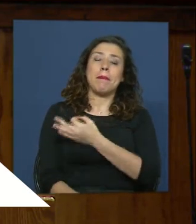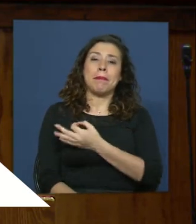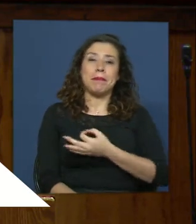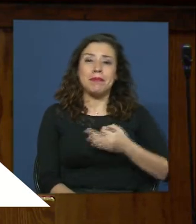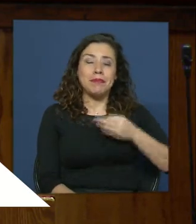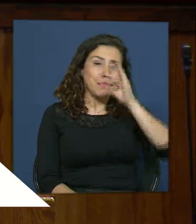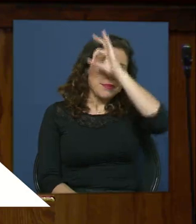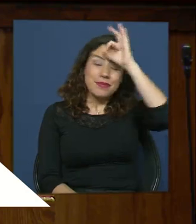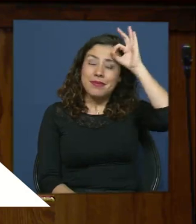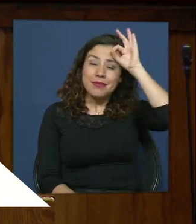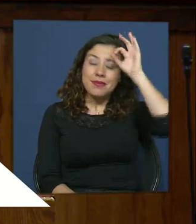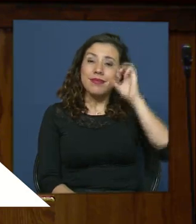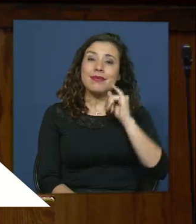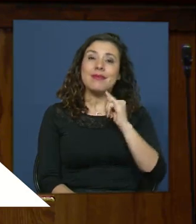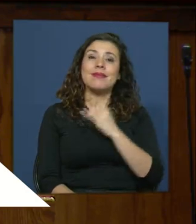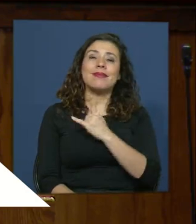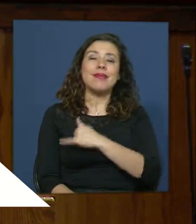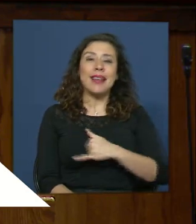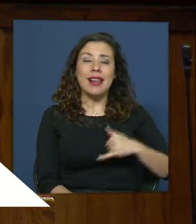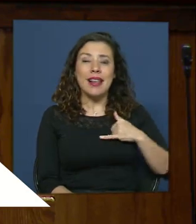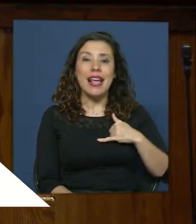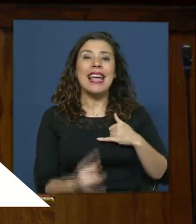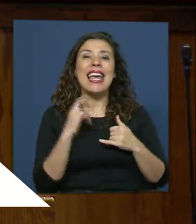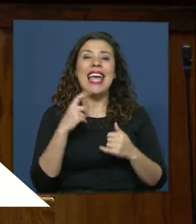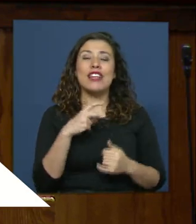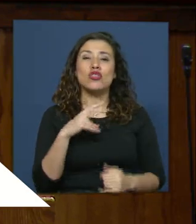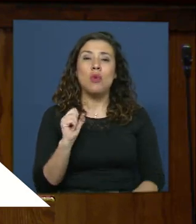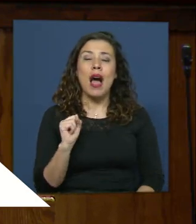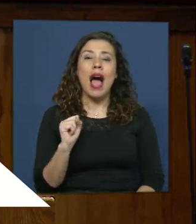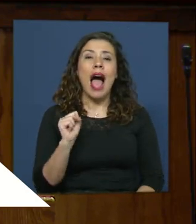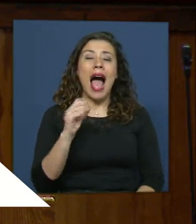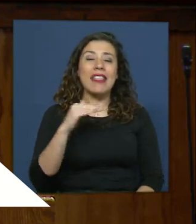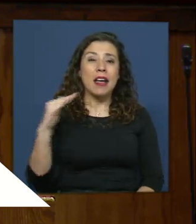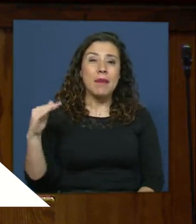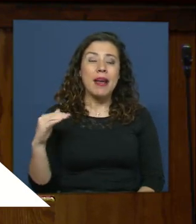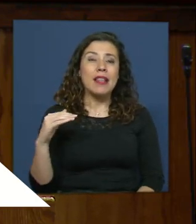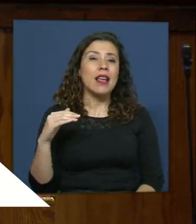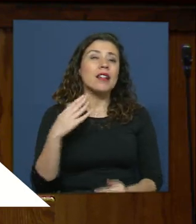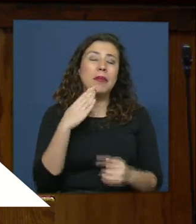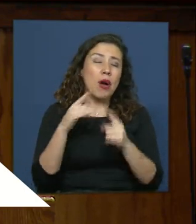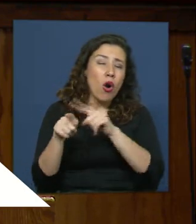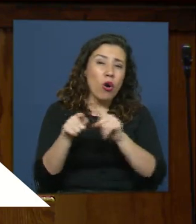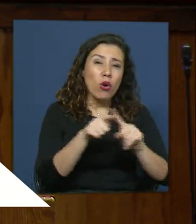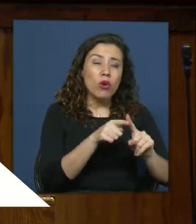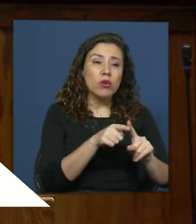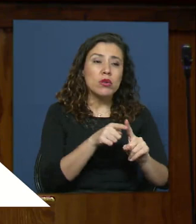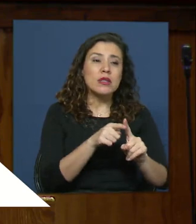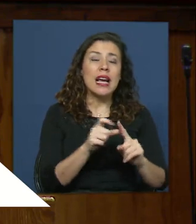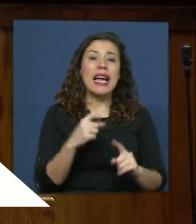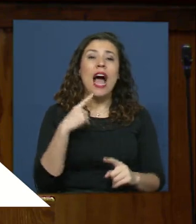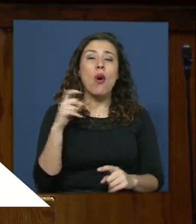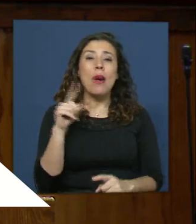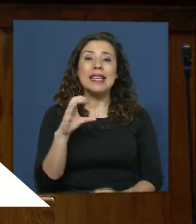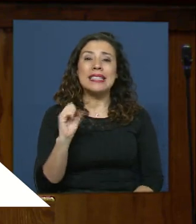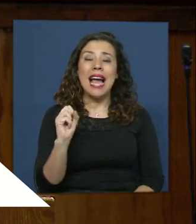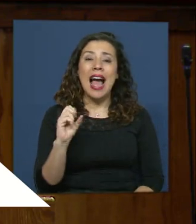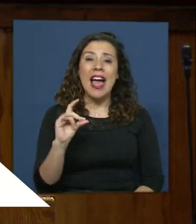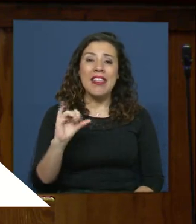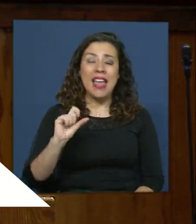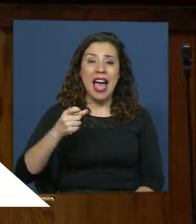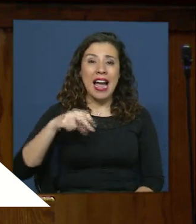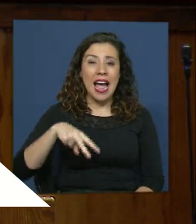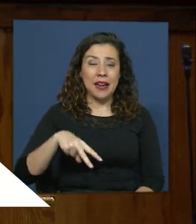aymara, rapanui, atacameña, quechua, diaguita y coya, ya las menguadas comunidades también, cahuéscar y yagán, de los